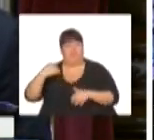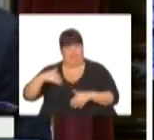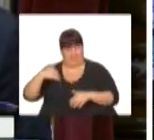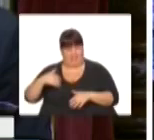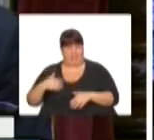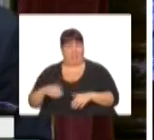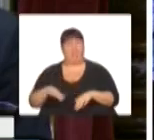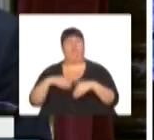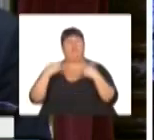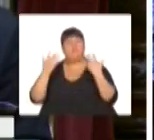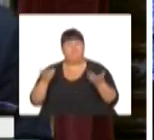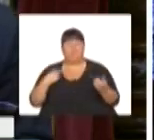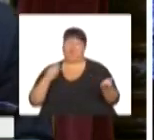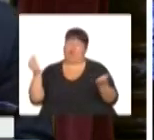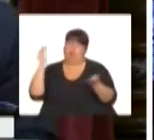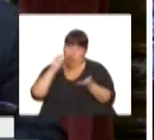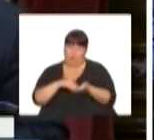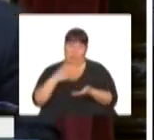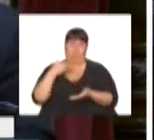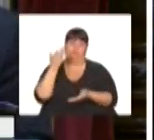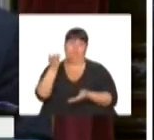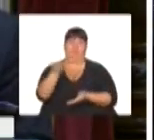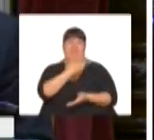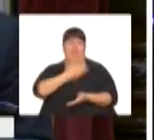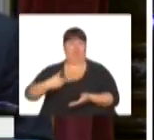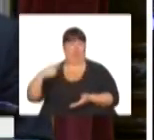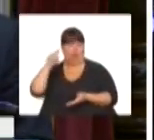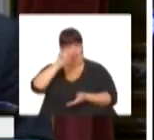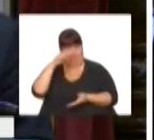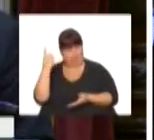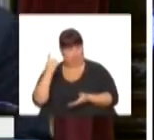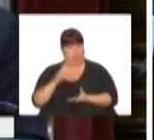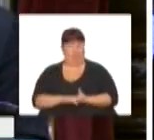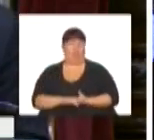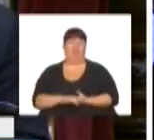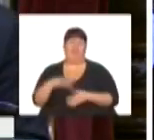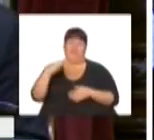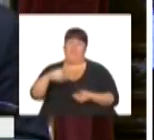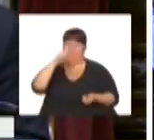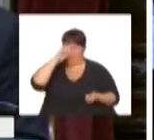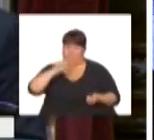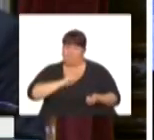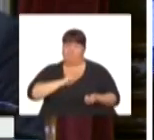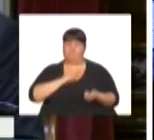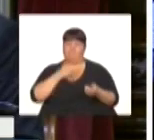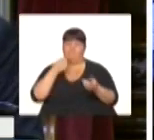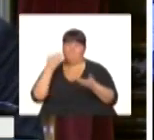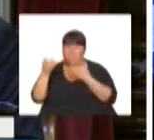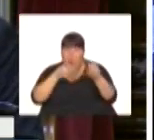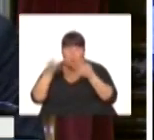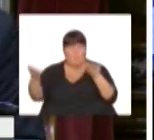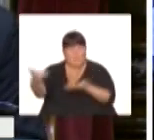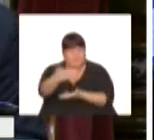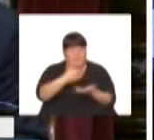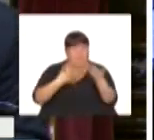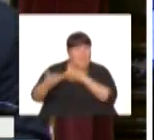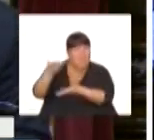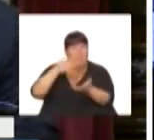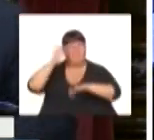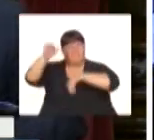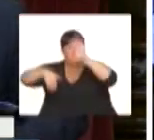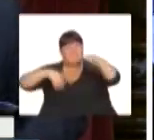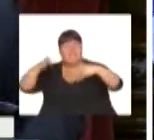empresarios que lo ven a Mauricio y se sacan selfies, pero lo ves solos en la individual y